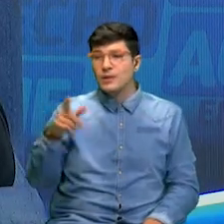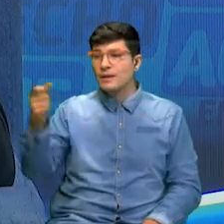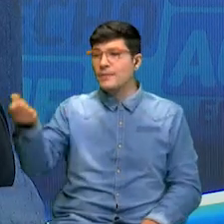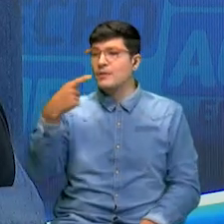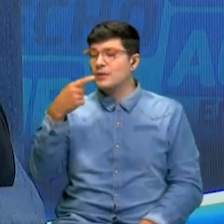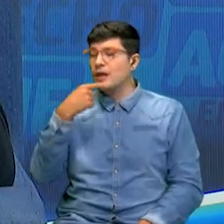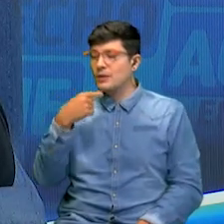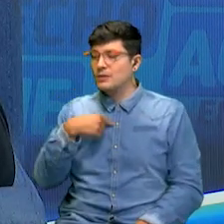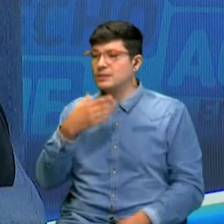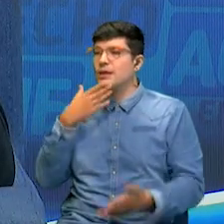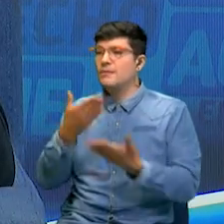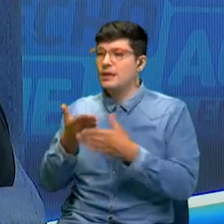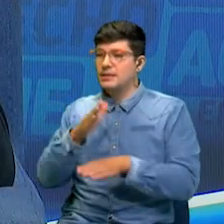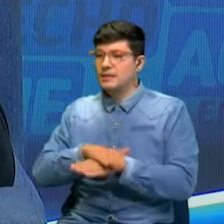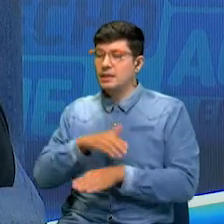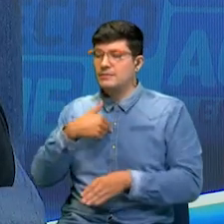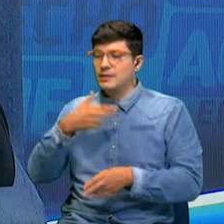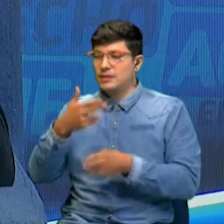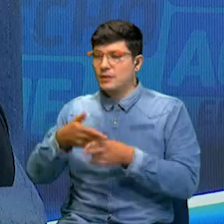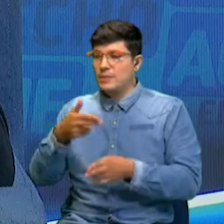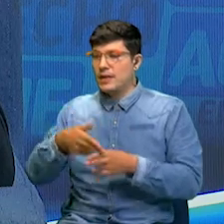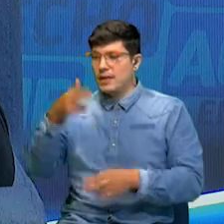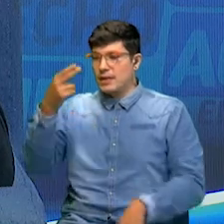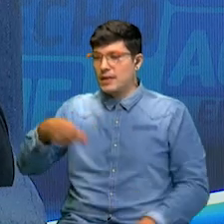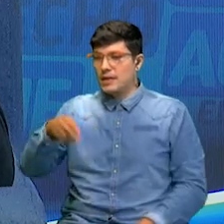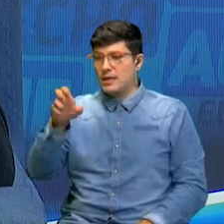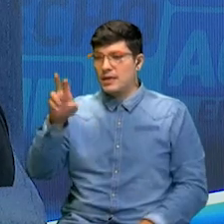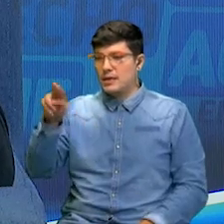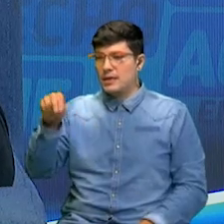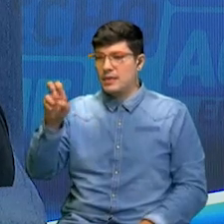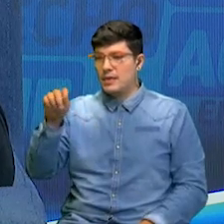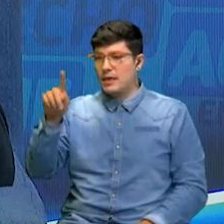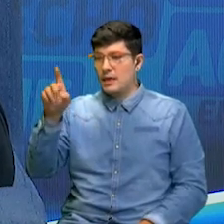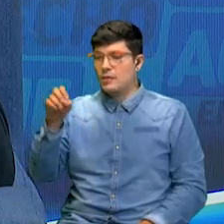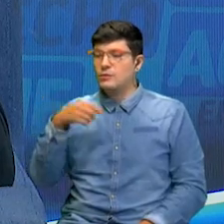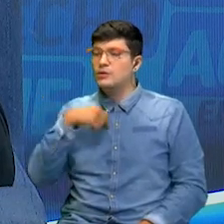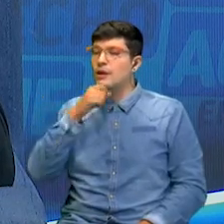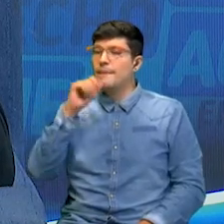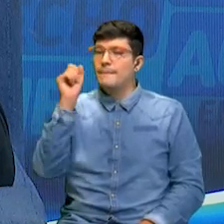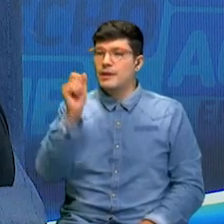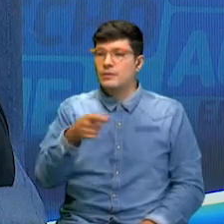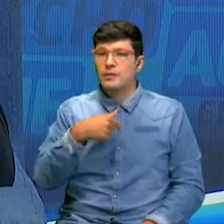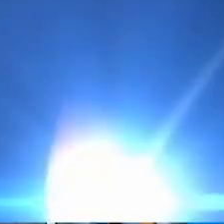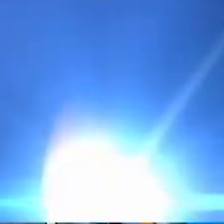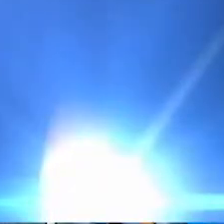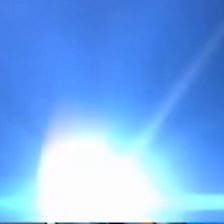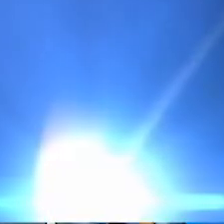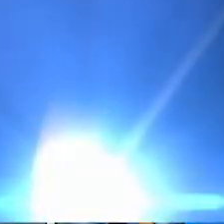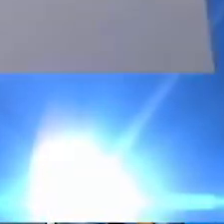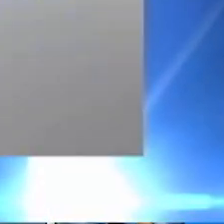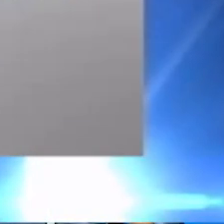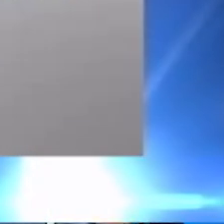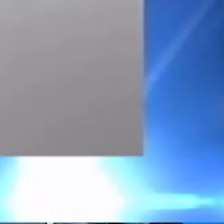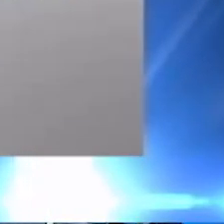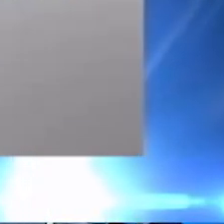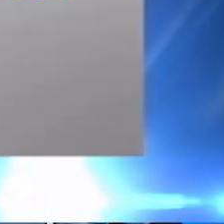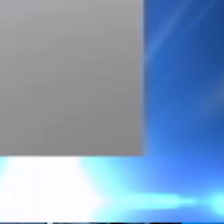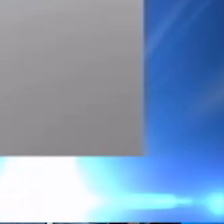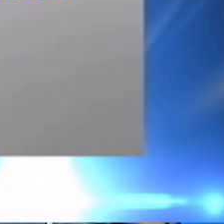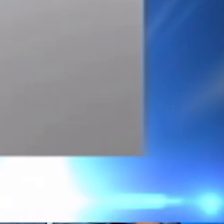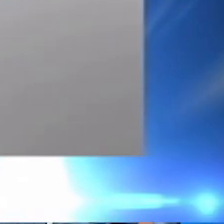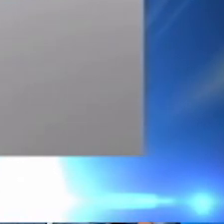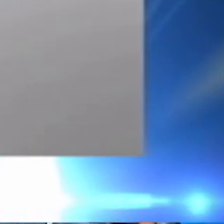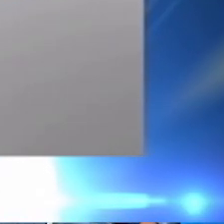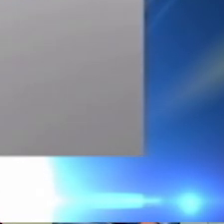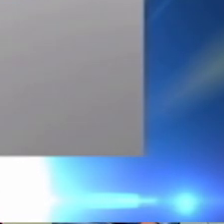Muy buenas tardes, me llamo Hernando. Bueno, esta es mi pregunta. La nona de mi esposa tenía dos casas, las